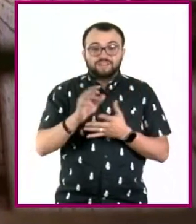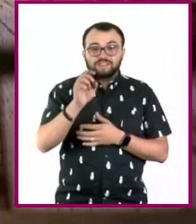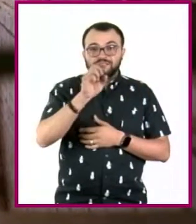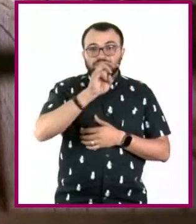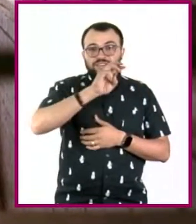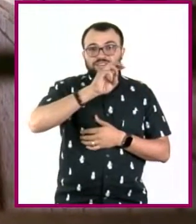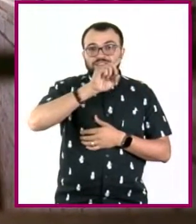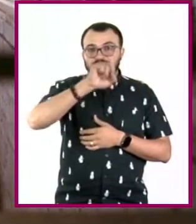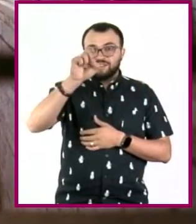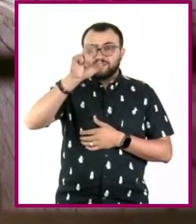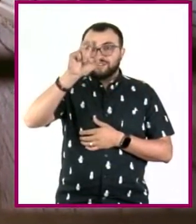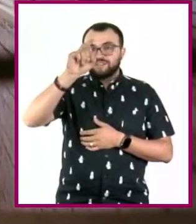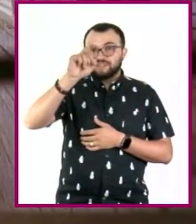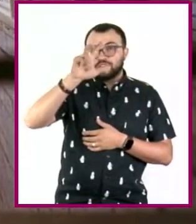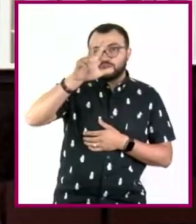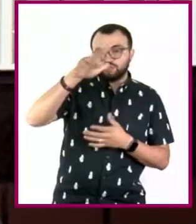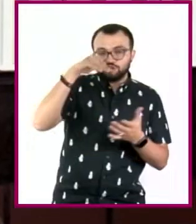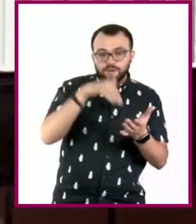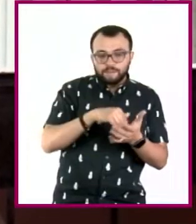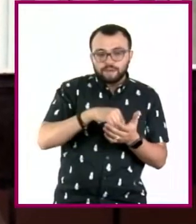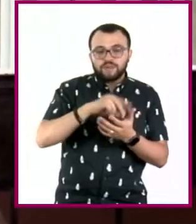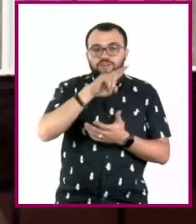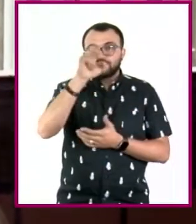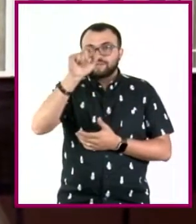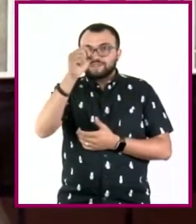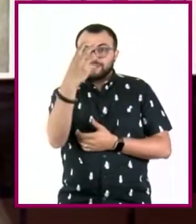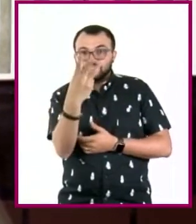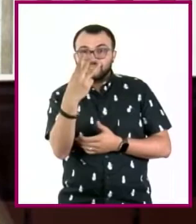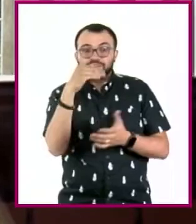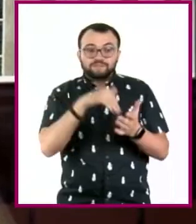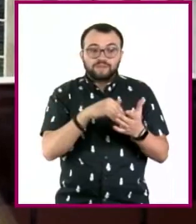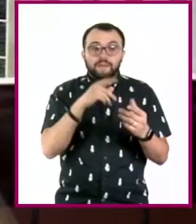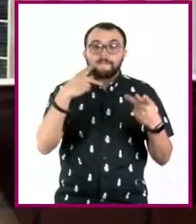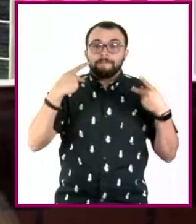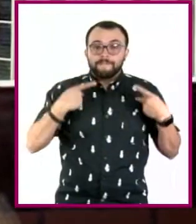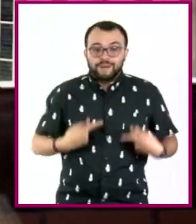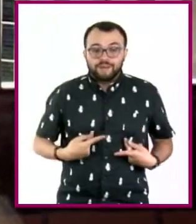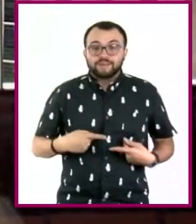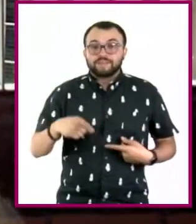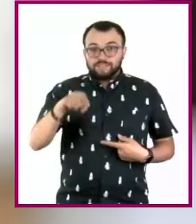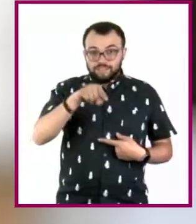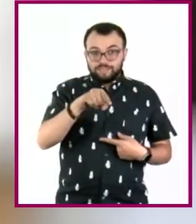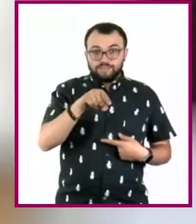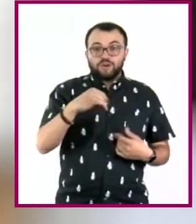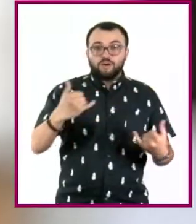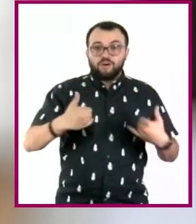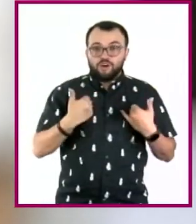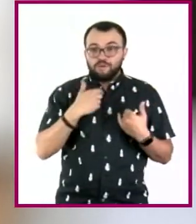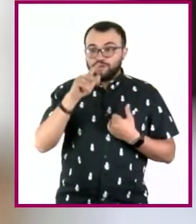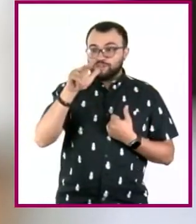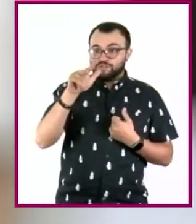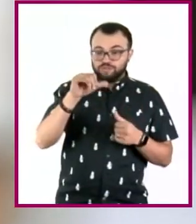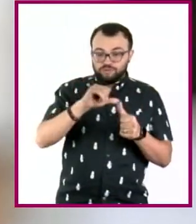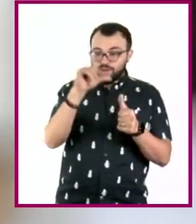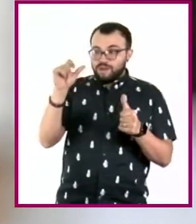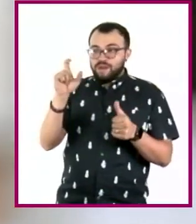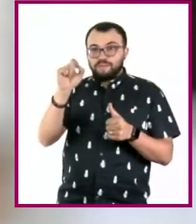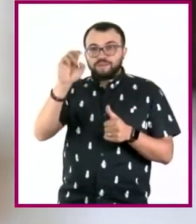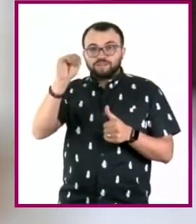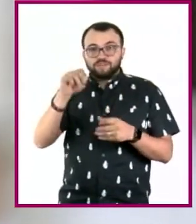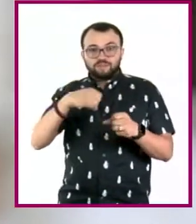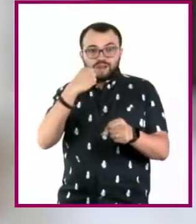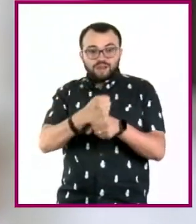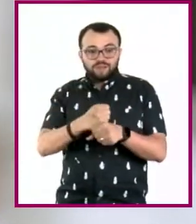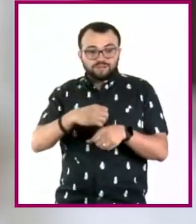188,000 y 223,000 personas. De ellas, el 35% eran jóvenes de entre 18 y 29 años de edad, y de ellos